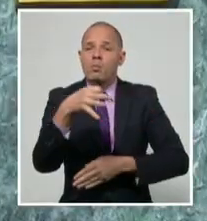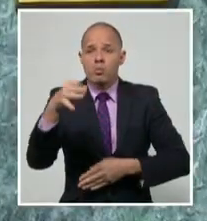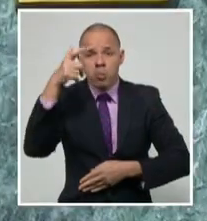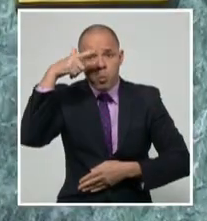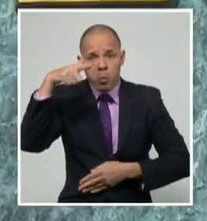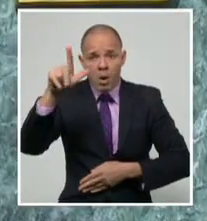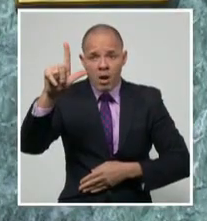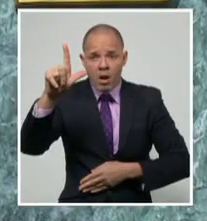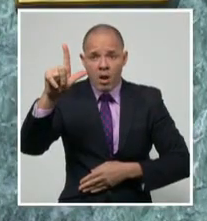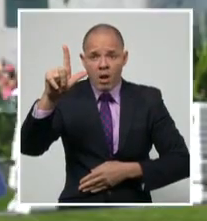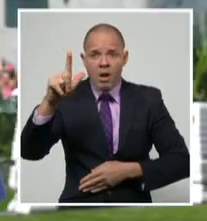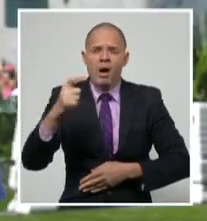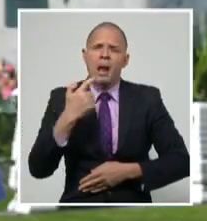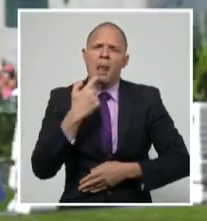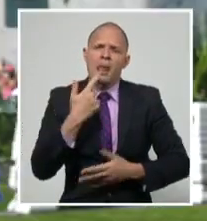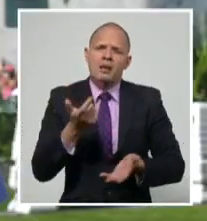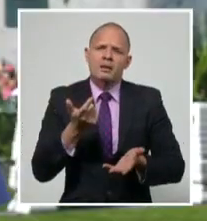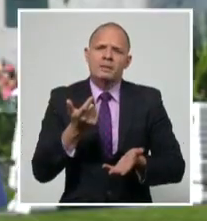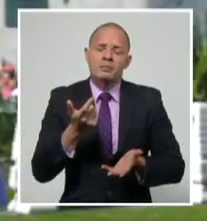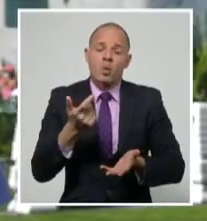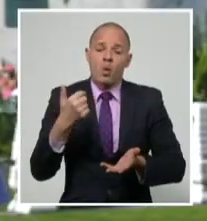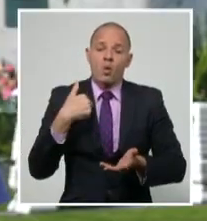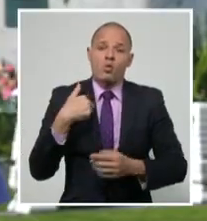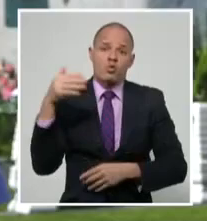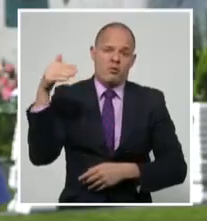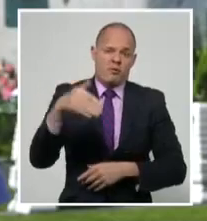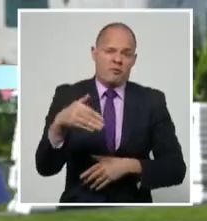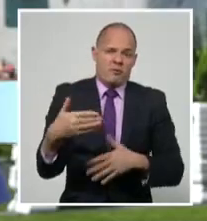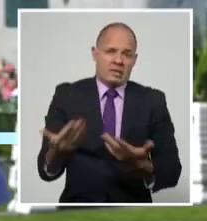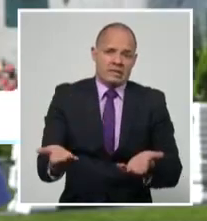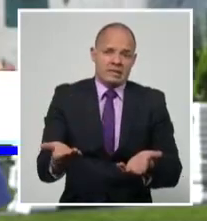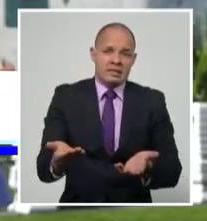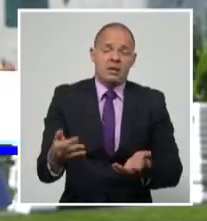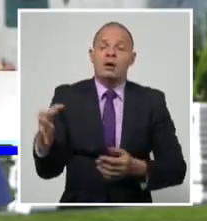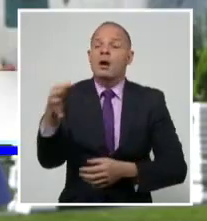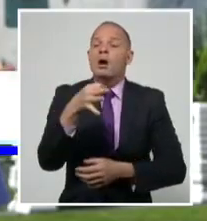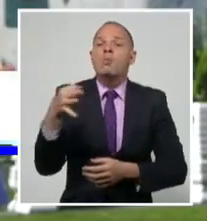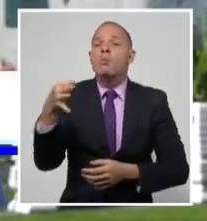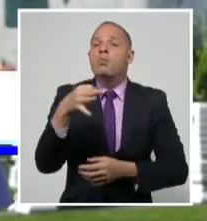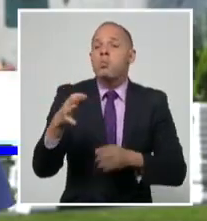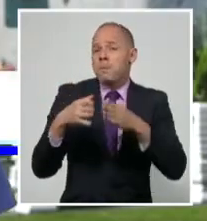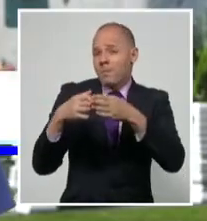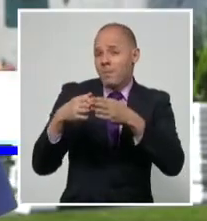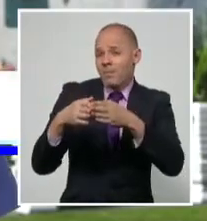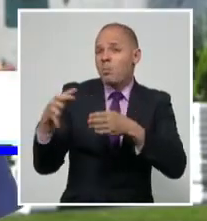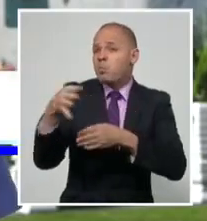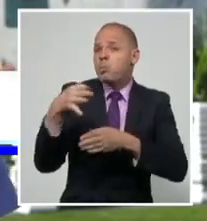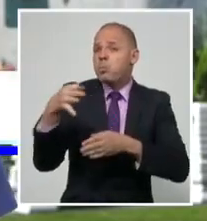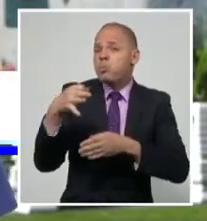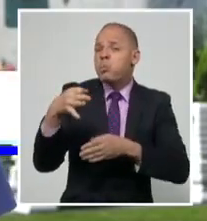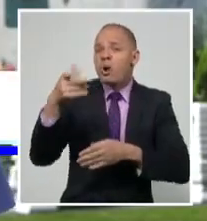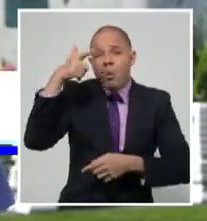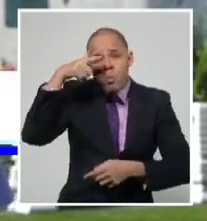no solo en sueños. Yo vengo del municipio de Boyarribe, provincia de